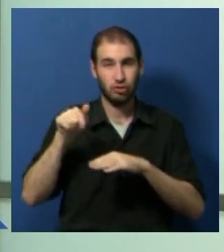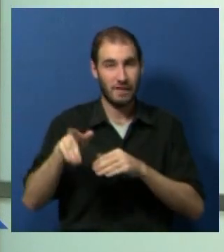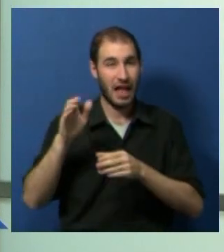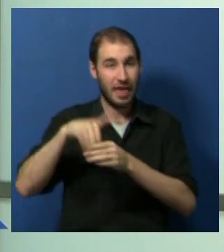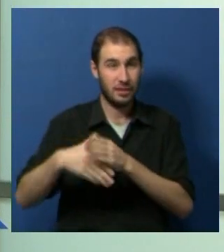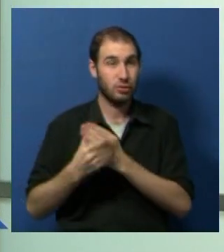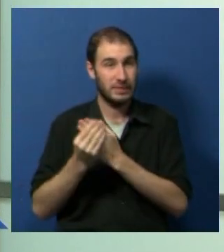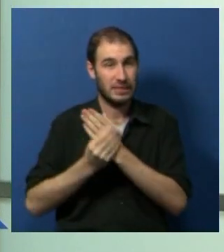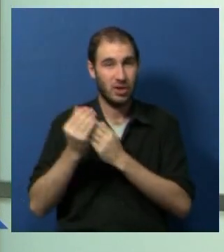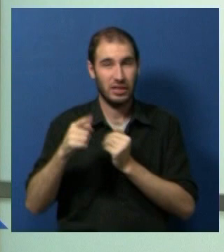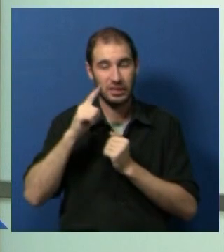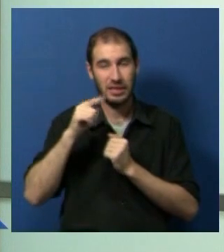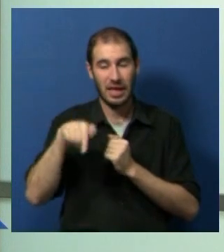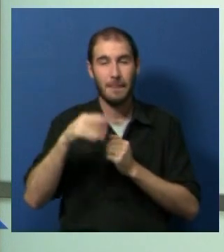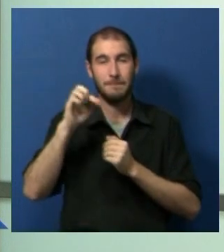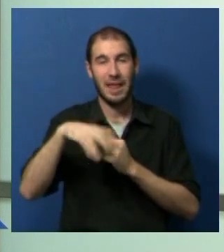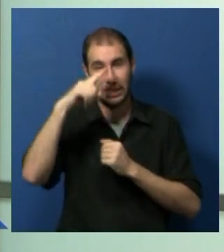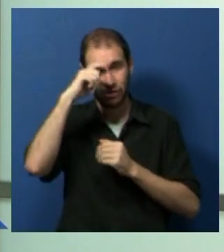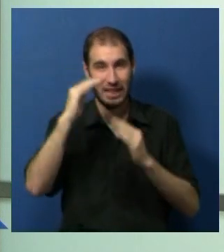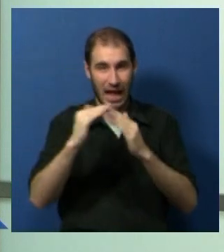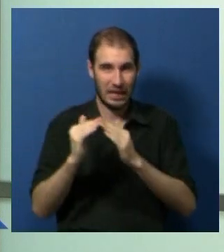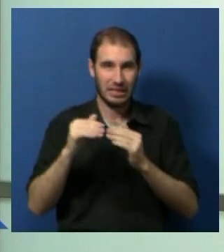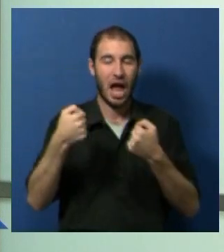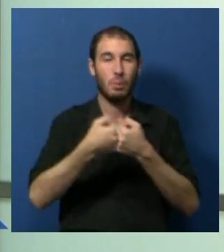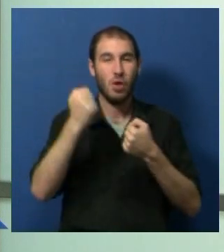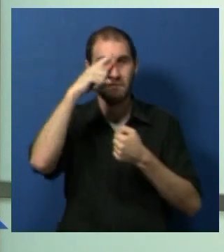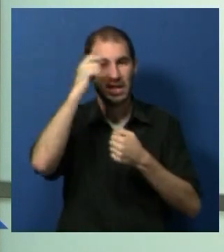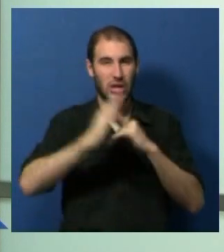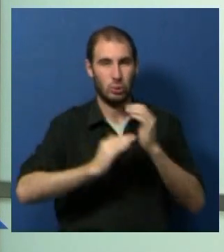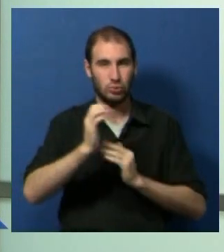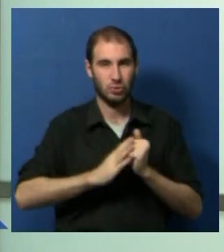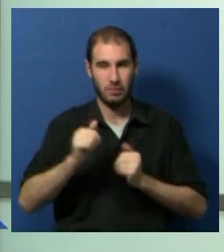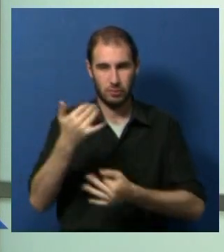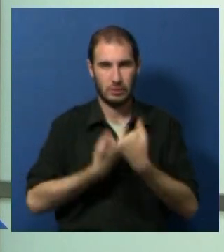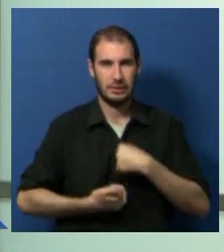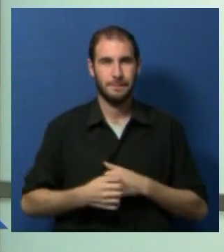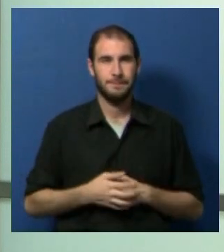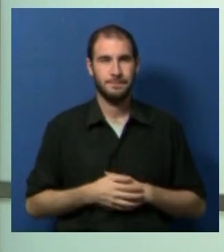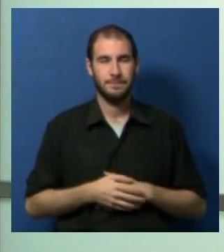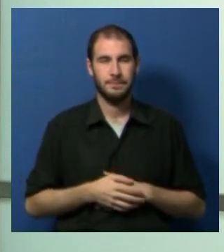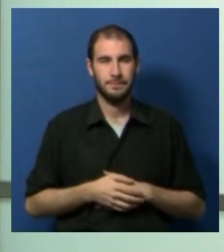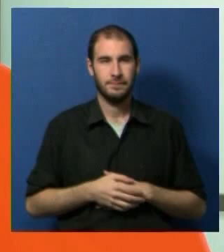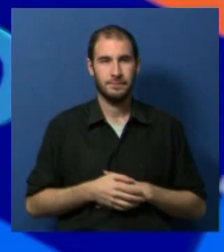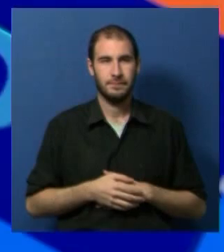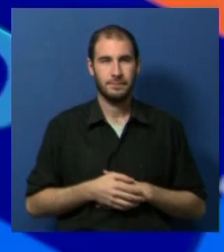su conducción el Plan Nacional de Viviendas y este Acuerdo Federal para la Construcción. Lo escuchamos.